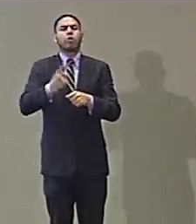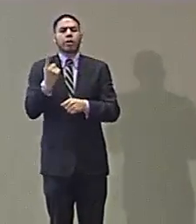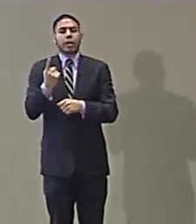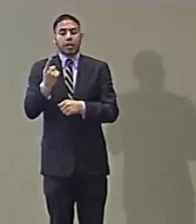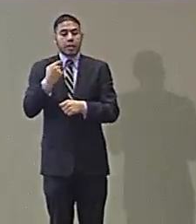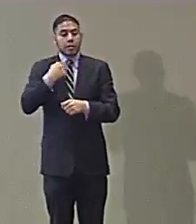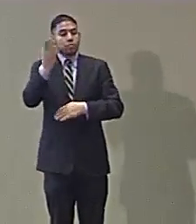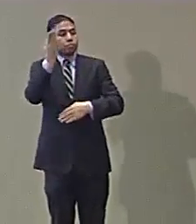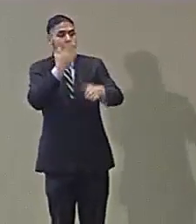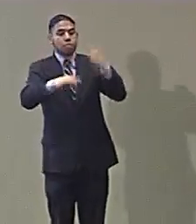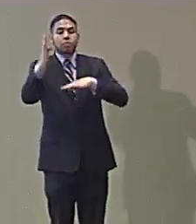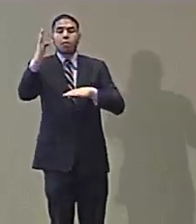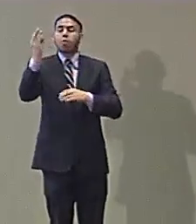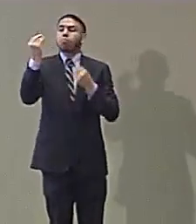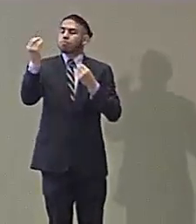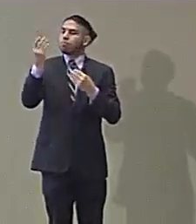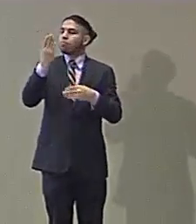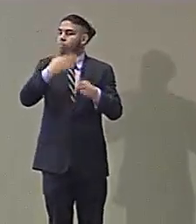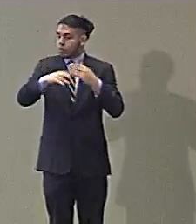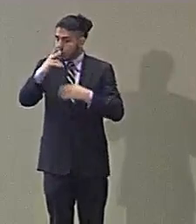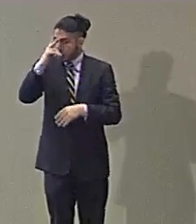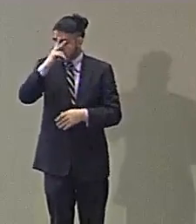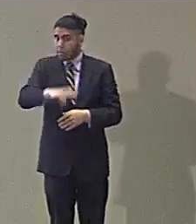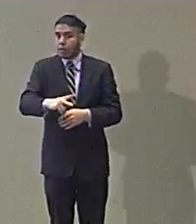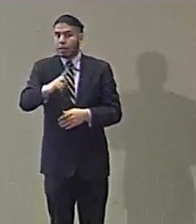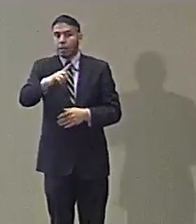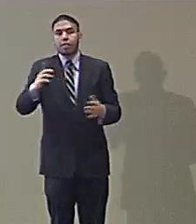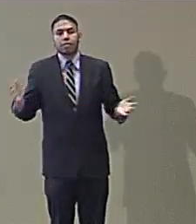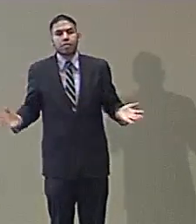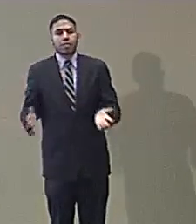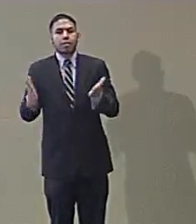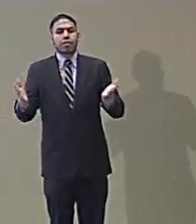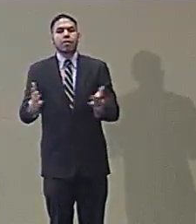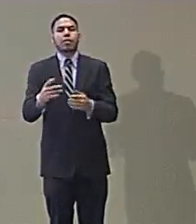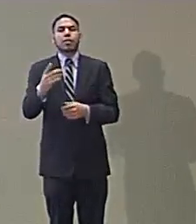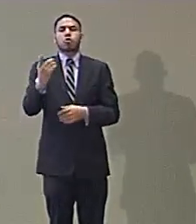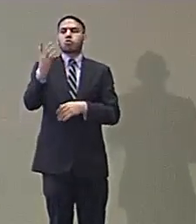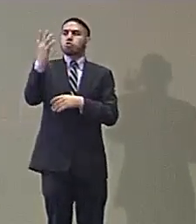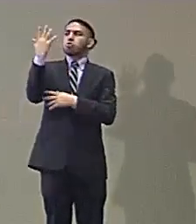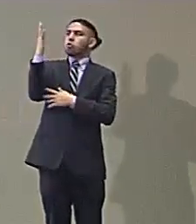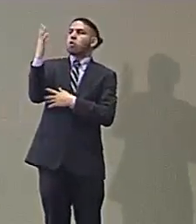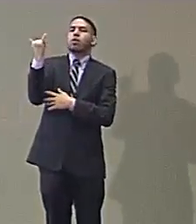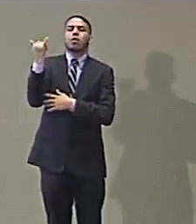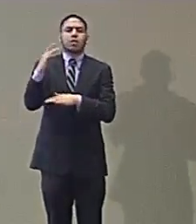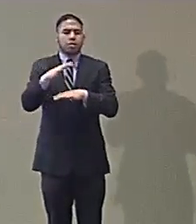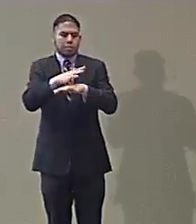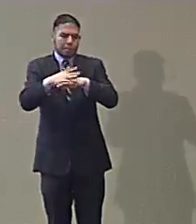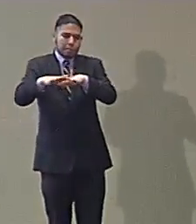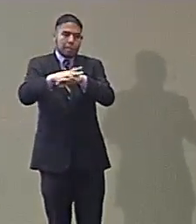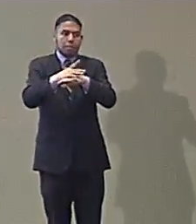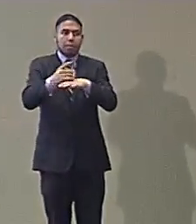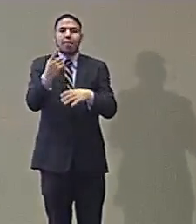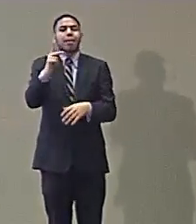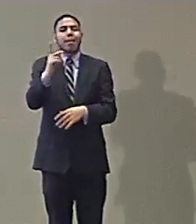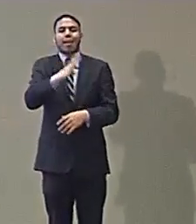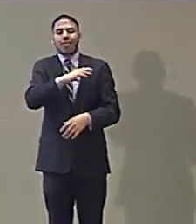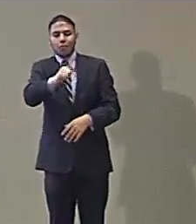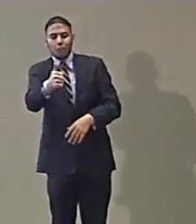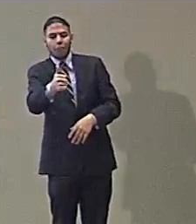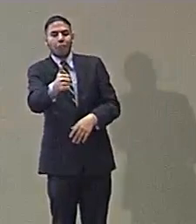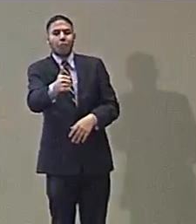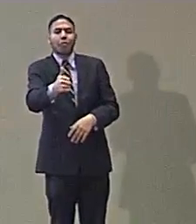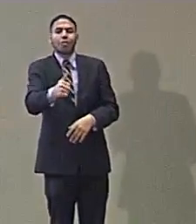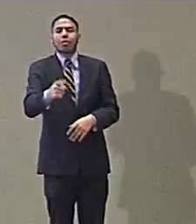exitosos en méxico muy exitosos en promover turismo de sol y playa y que bueno pero hay otros tipos de turismo muy